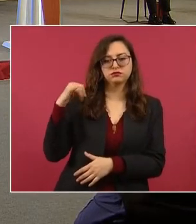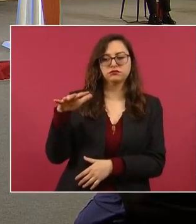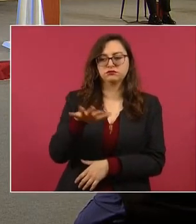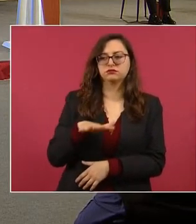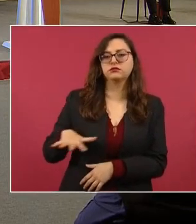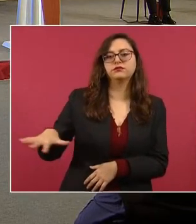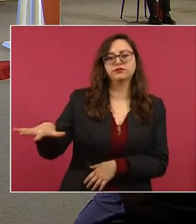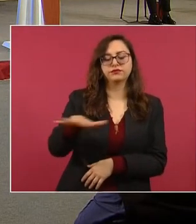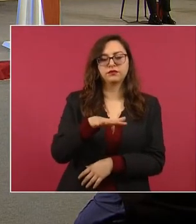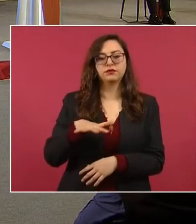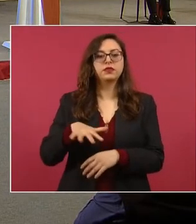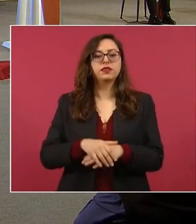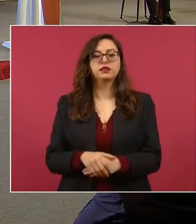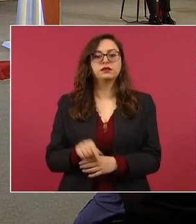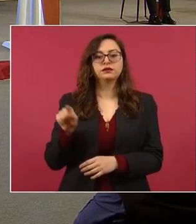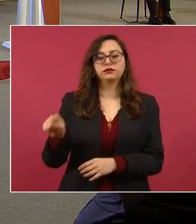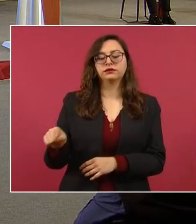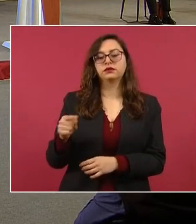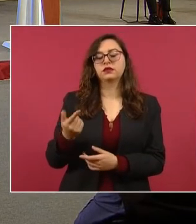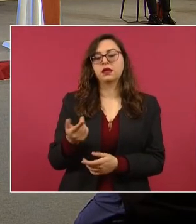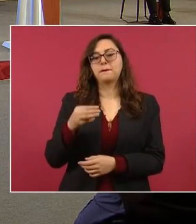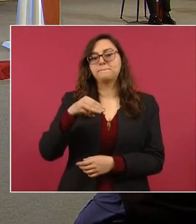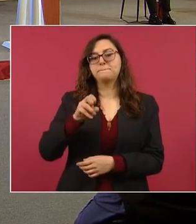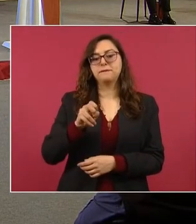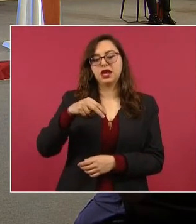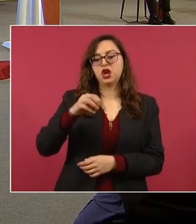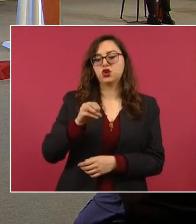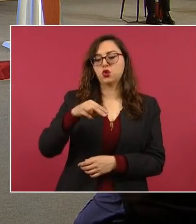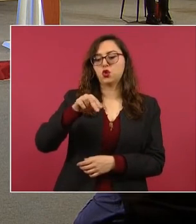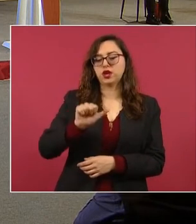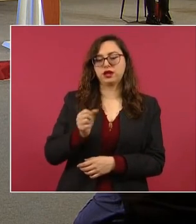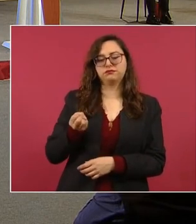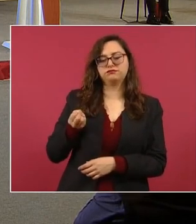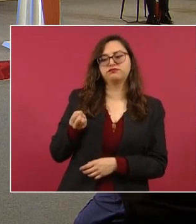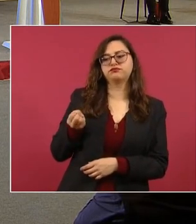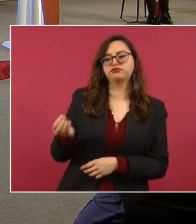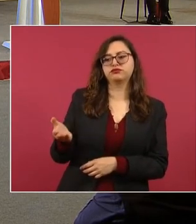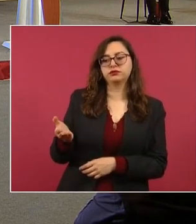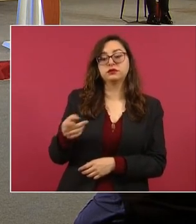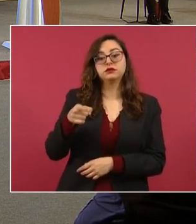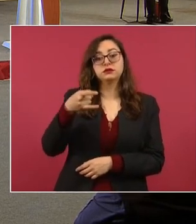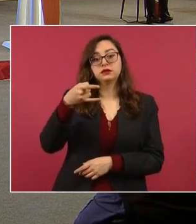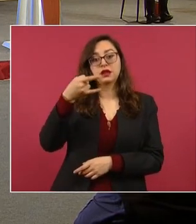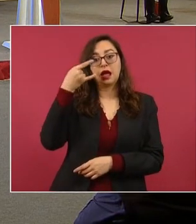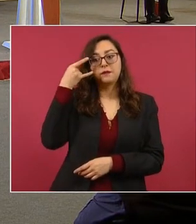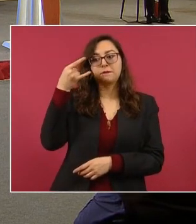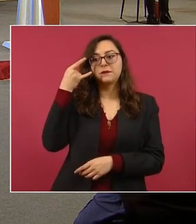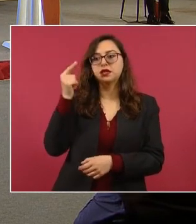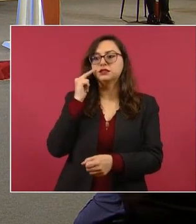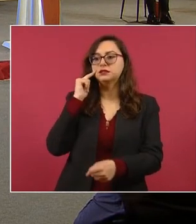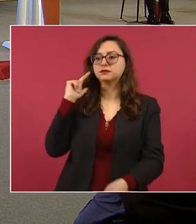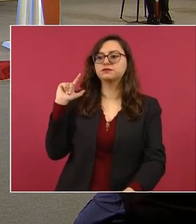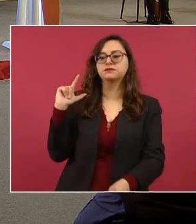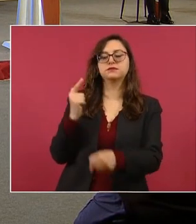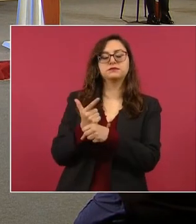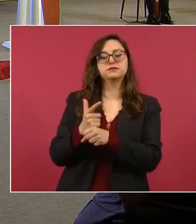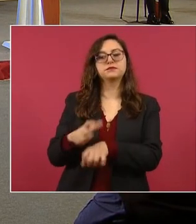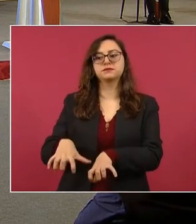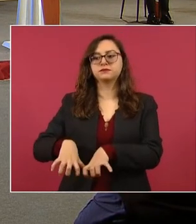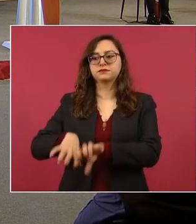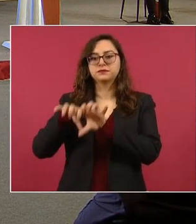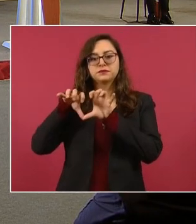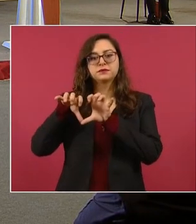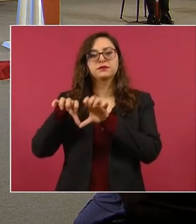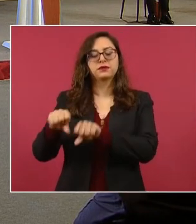Pancho Loco o conocido también como el Menona. Esto tuvo lugar en el estado de Campeche, donde fue su detención por